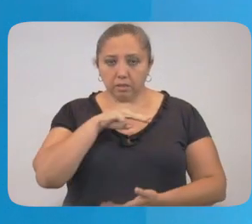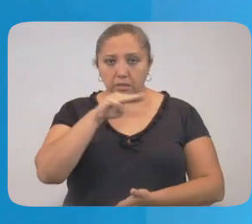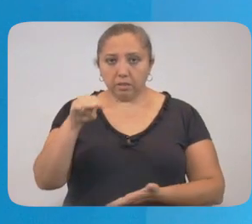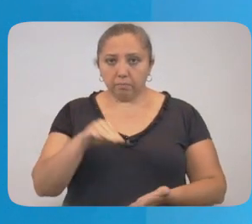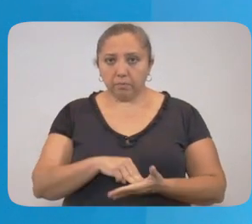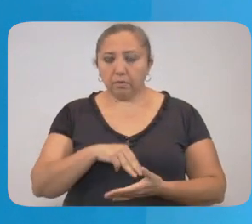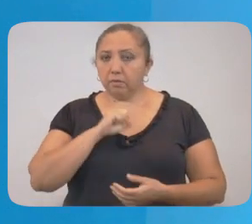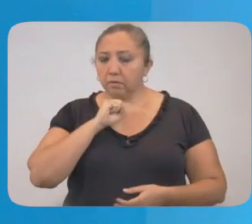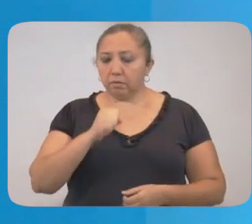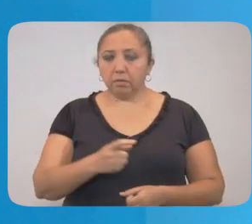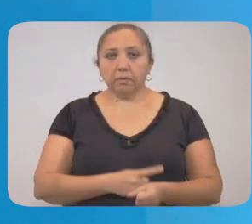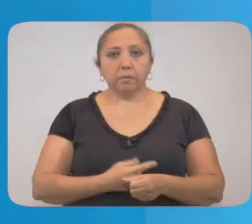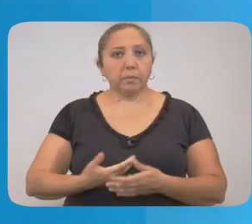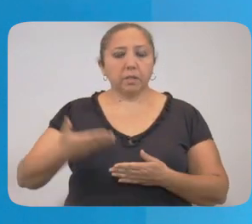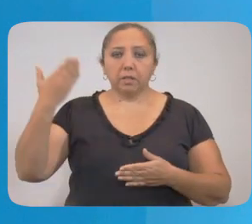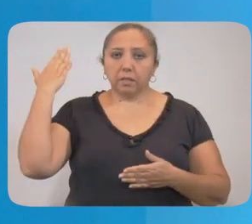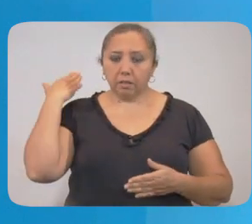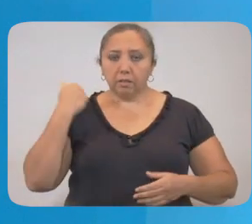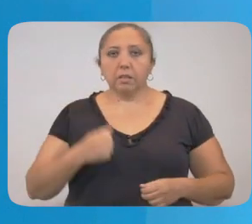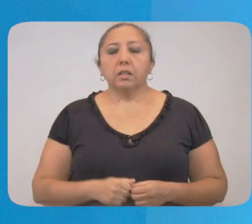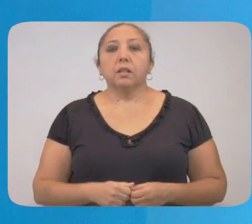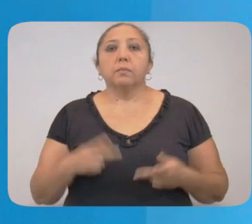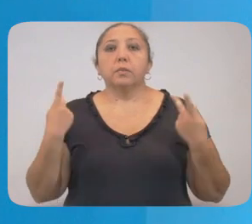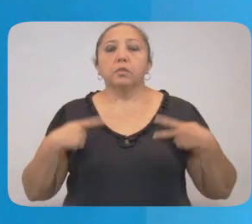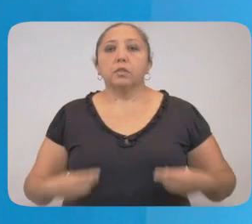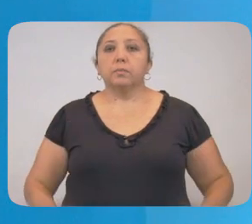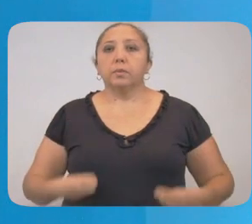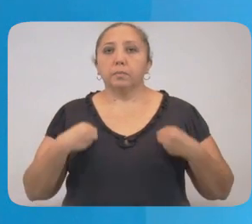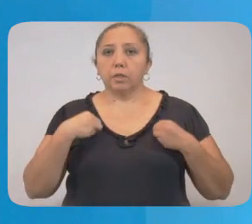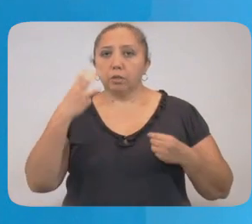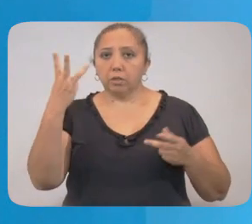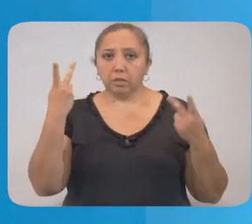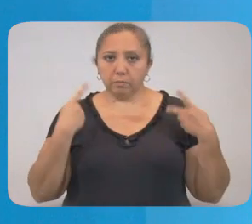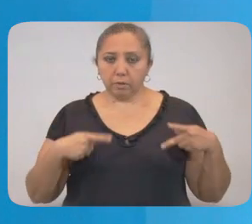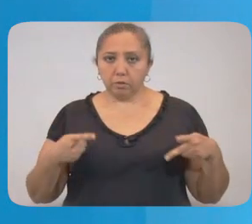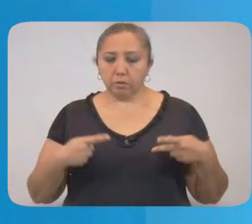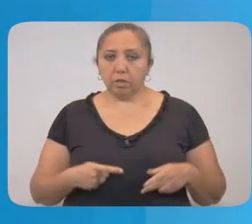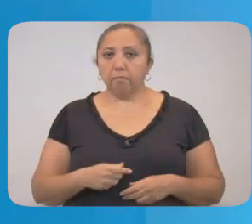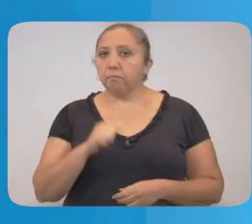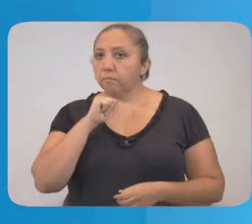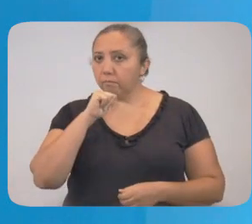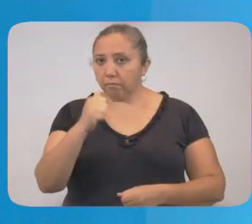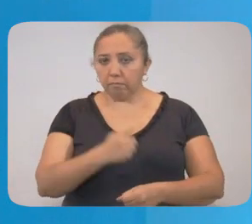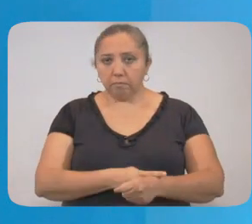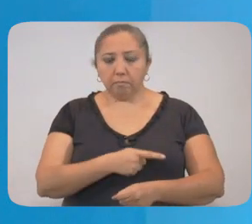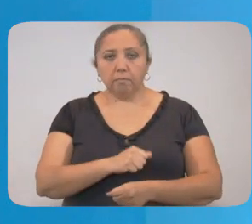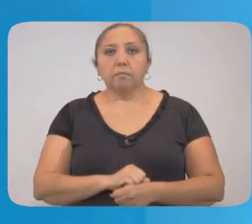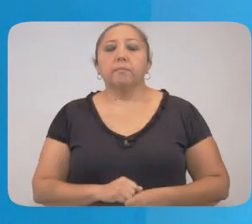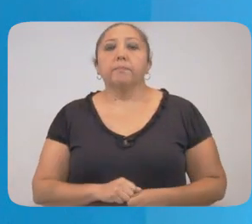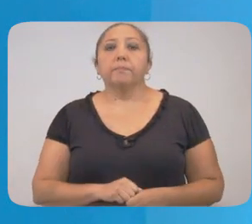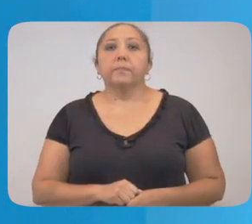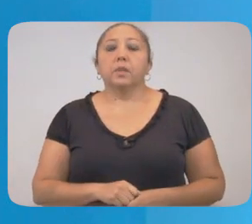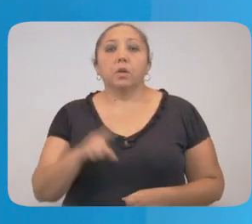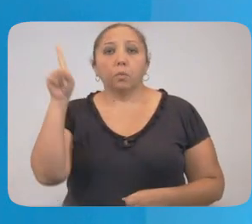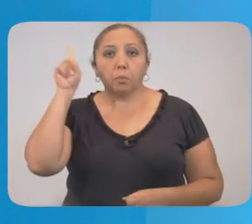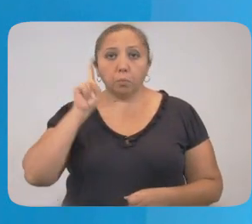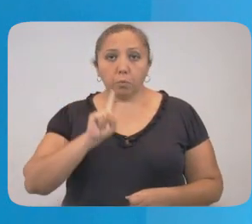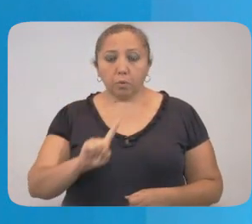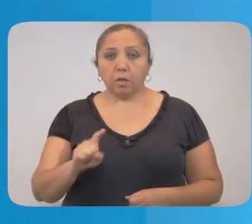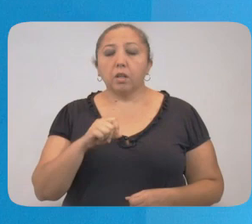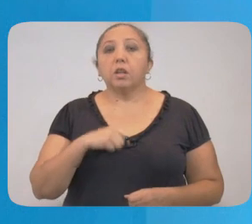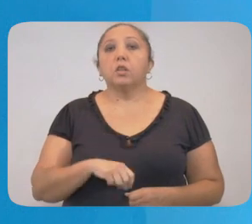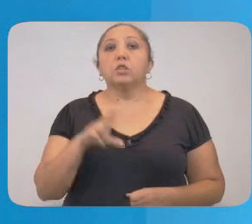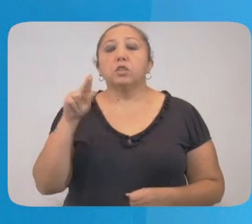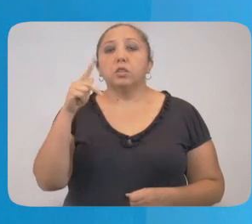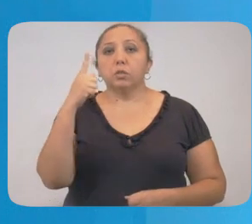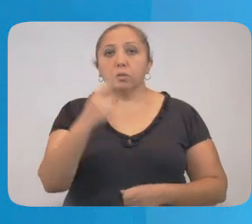sin reporte de enfermedades previas. El paciente vivía con 3 personas, ninguna con síntomas. Mujer de 81 años